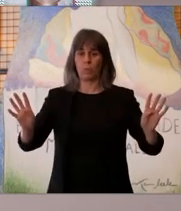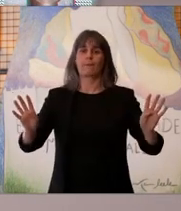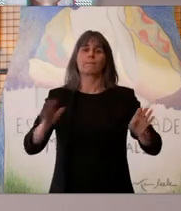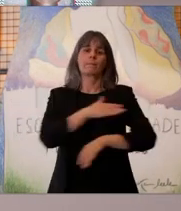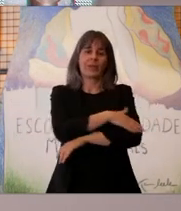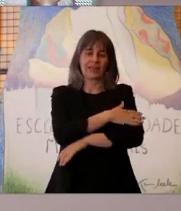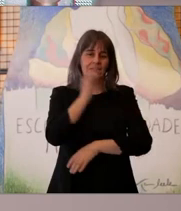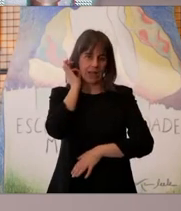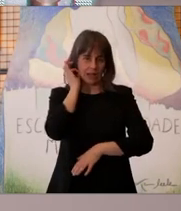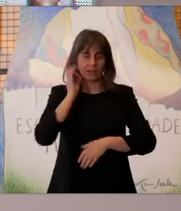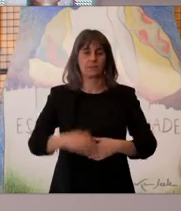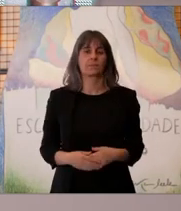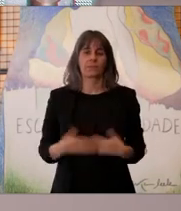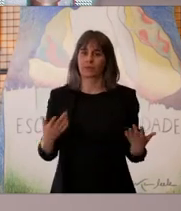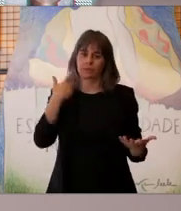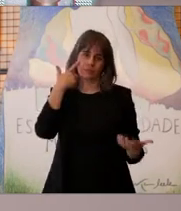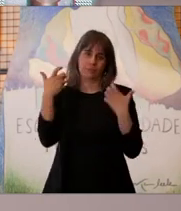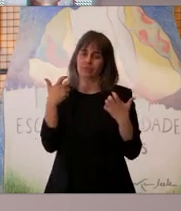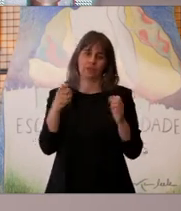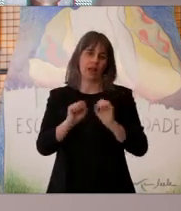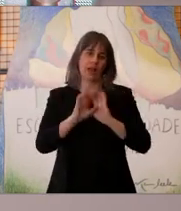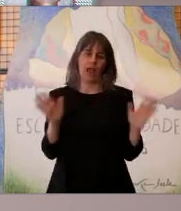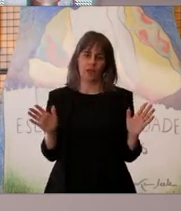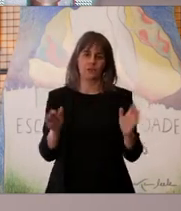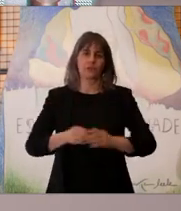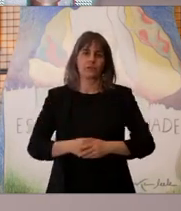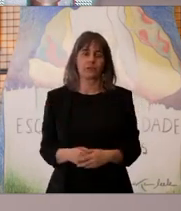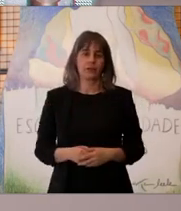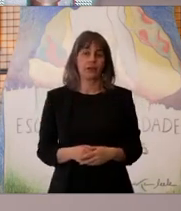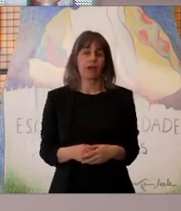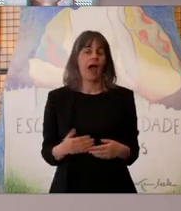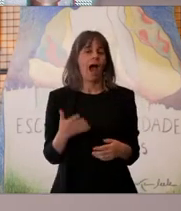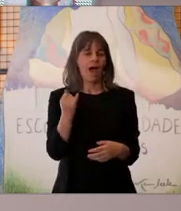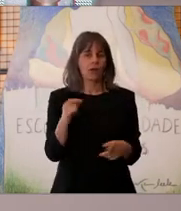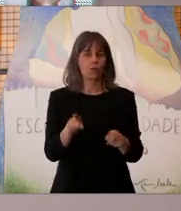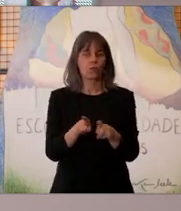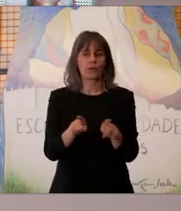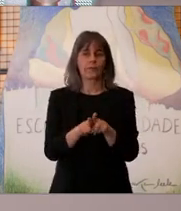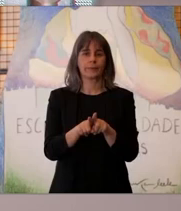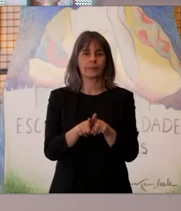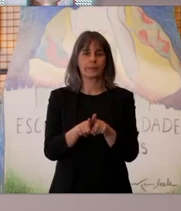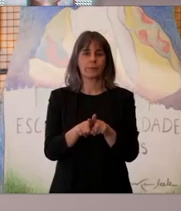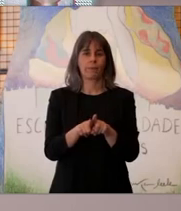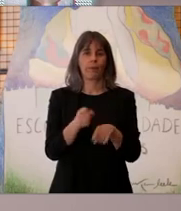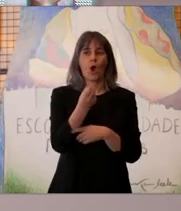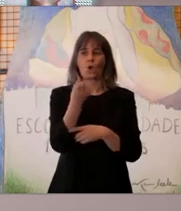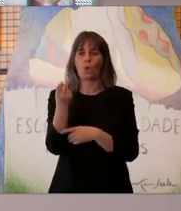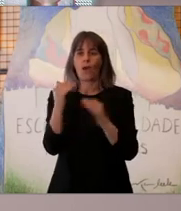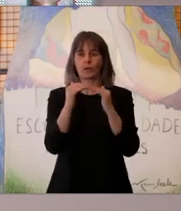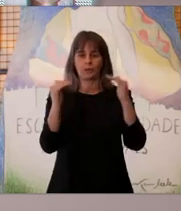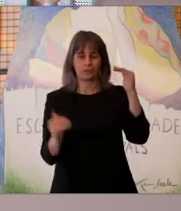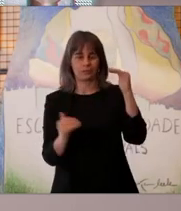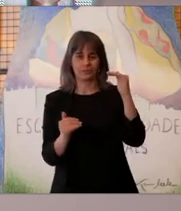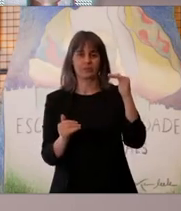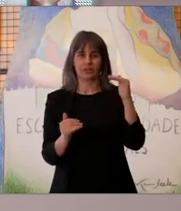evidencia es Clara de que además de que hay una diferencia cuantitativa también en